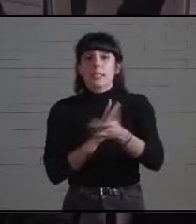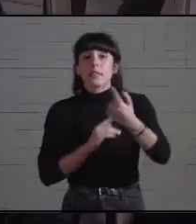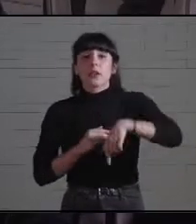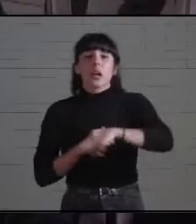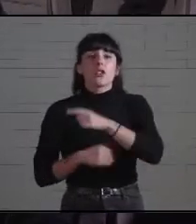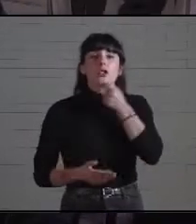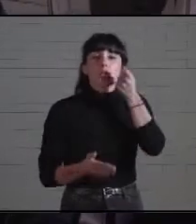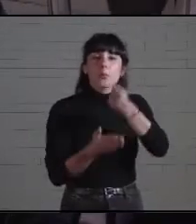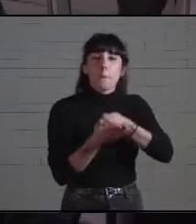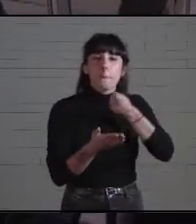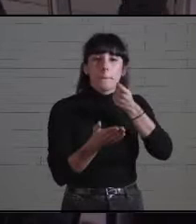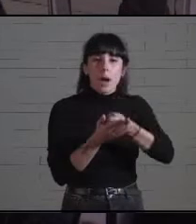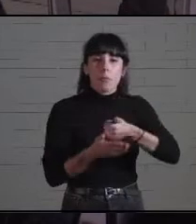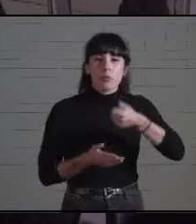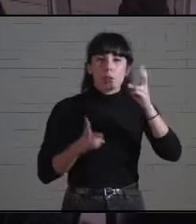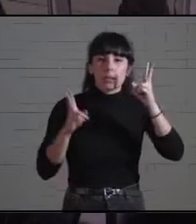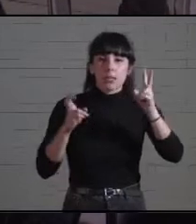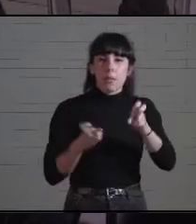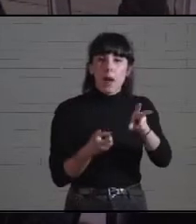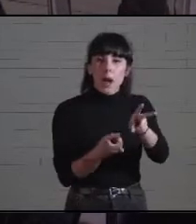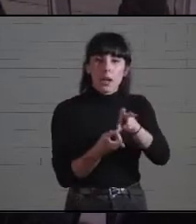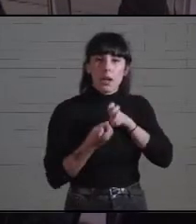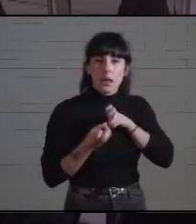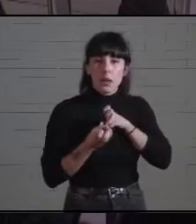sistema fiscal que a través